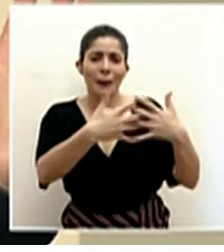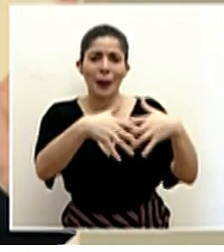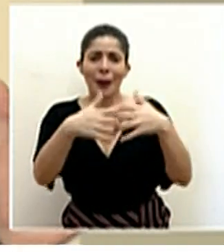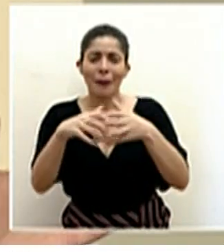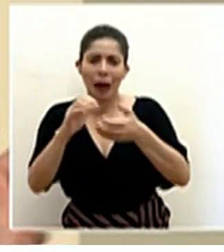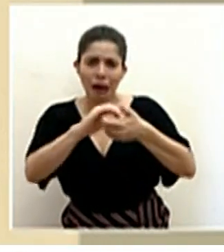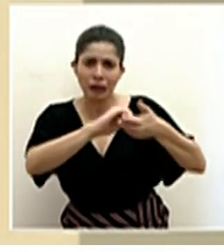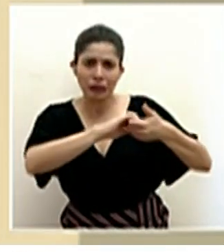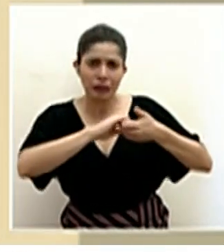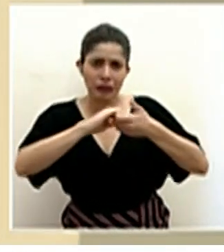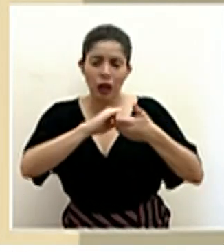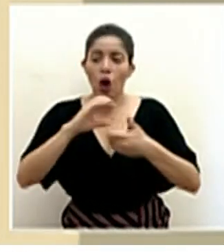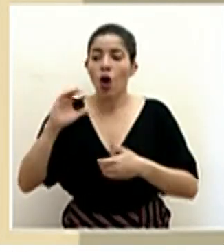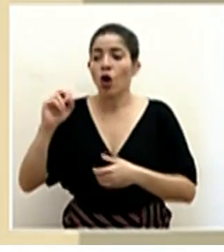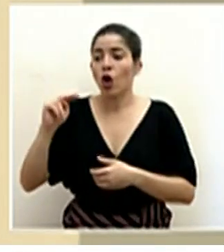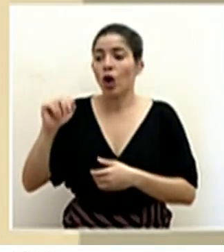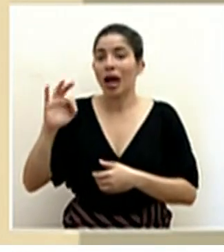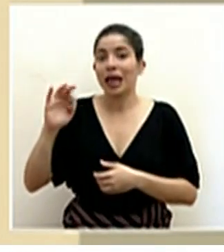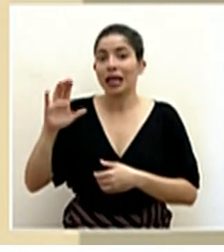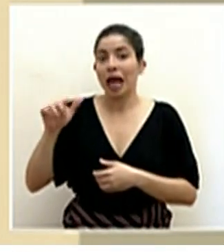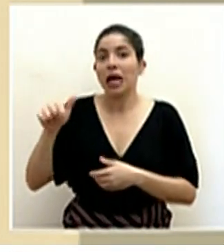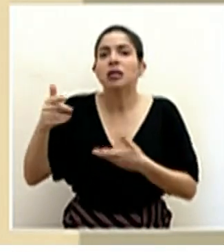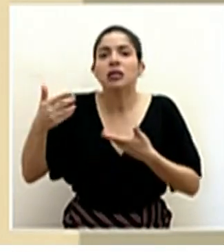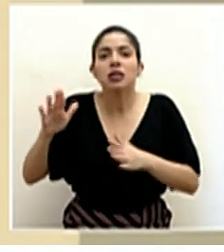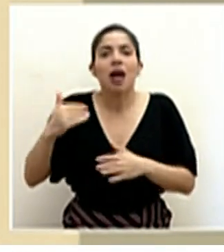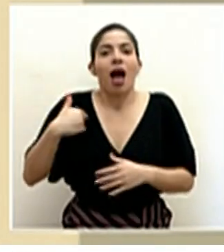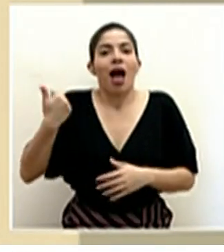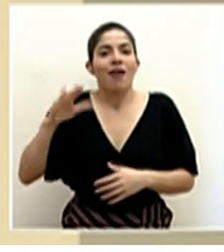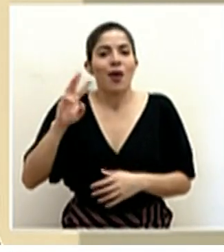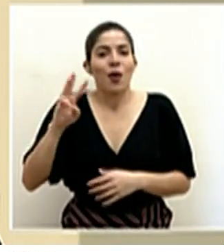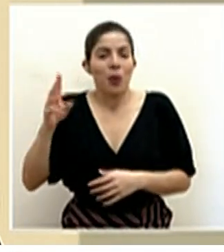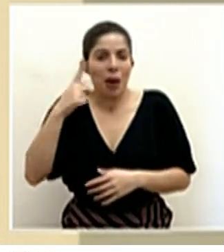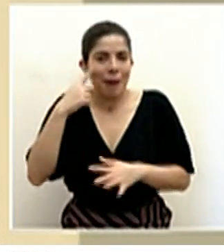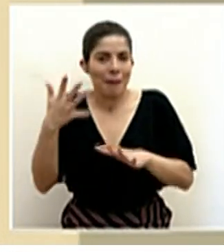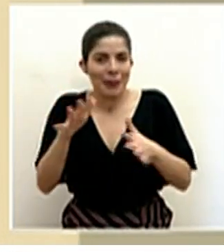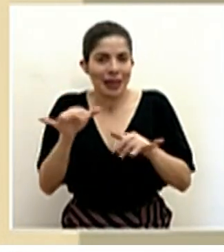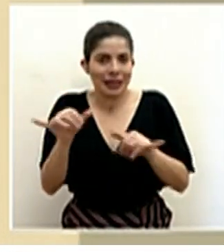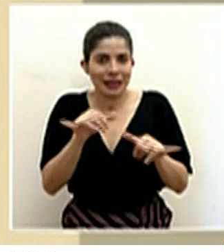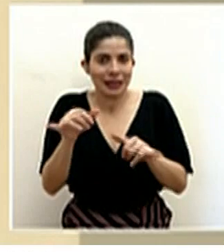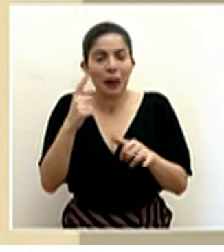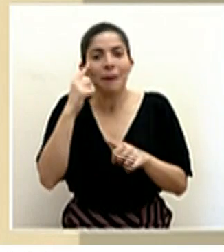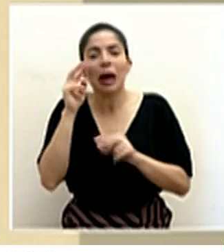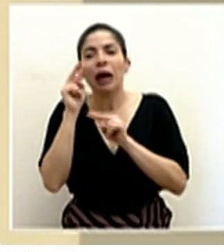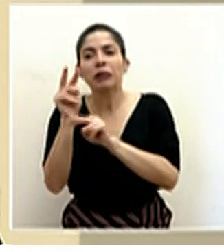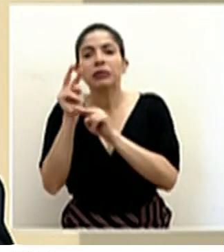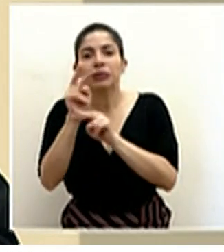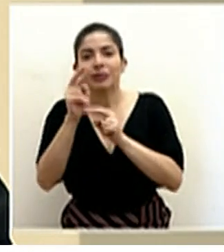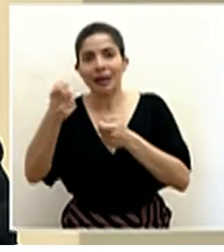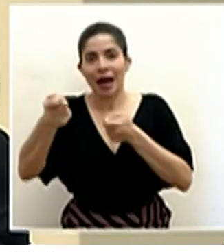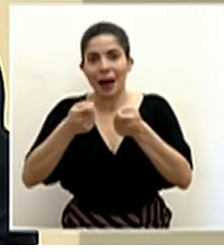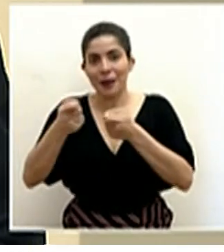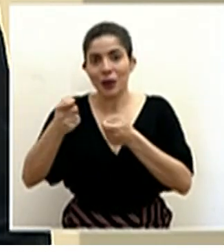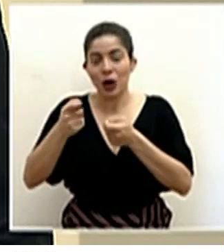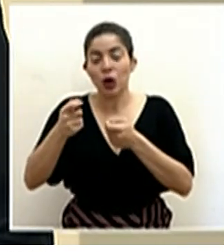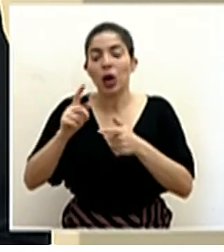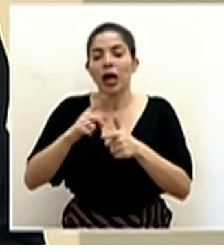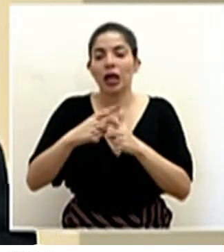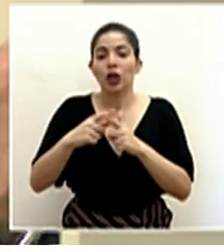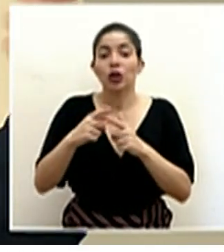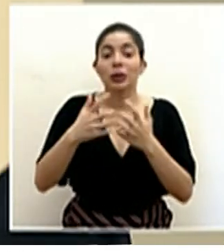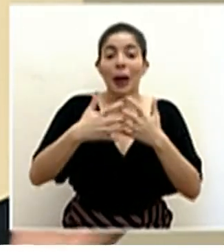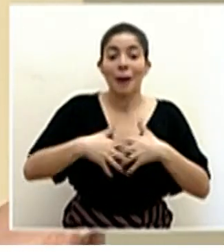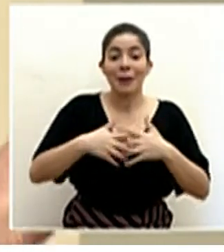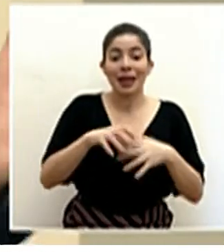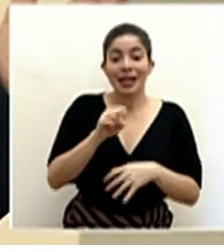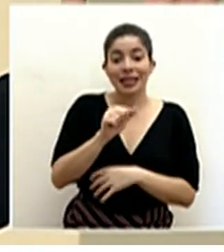el liderazgo de Conatrac, que ya disponía de una plataforma similar para el seguimiento de flotas, a partir de un desarrollo de la